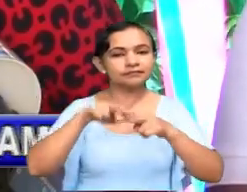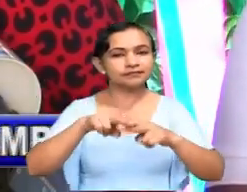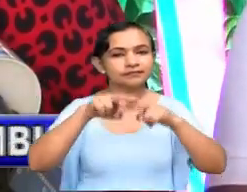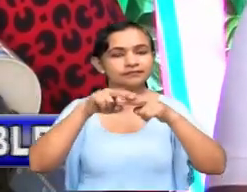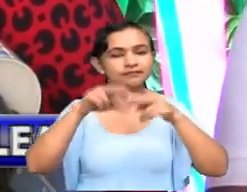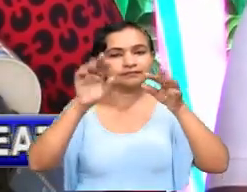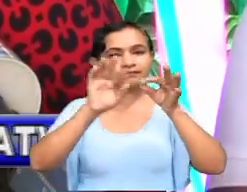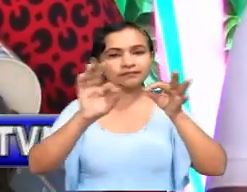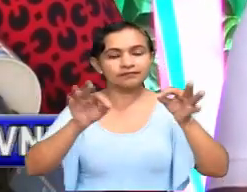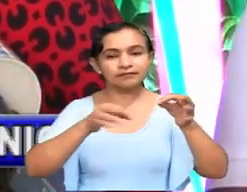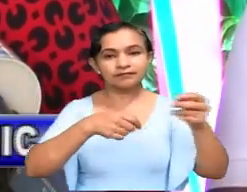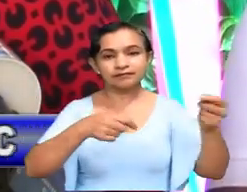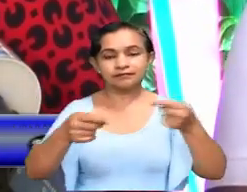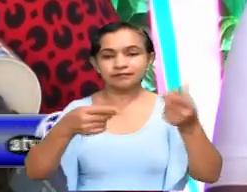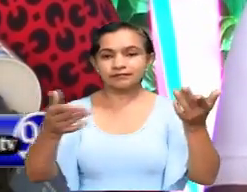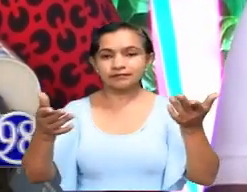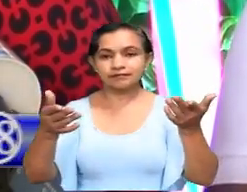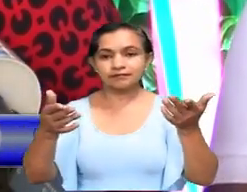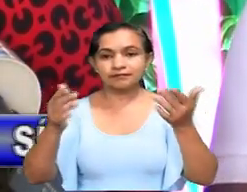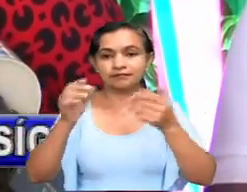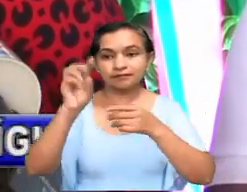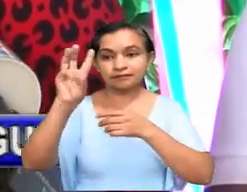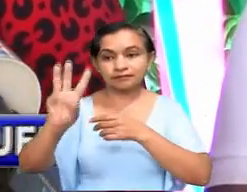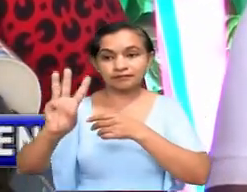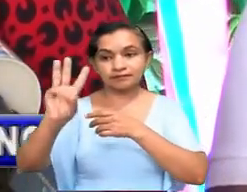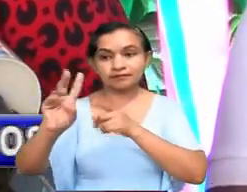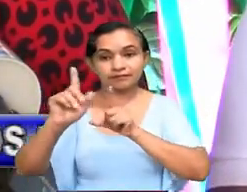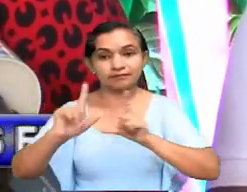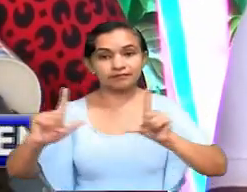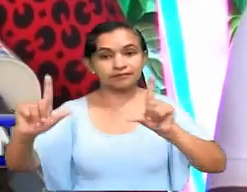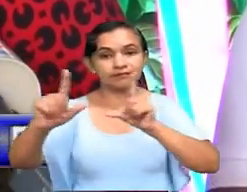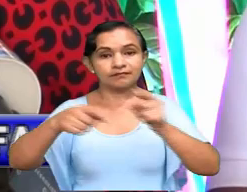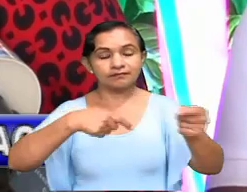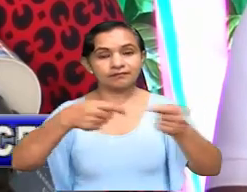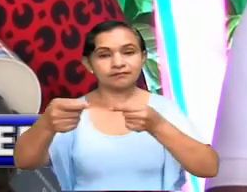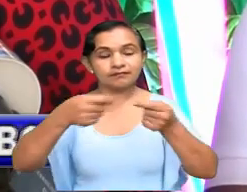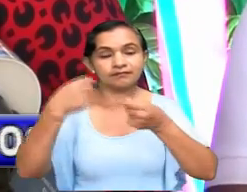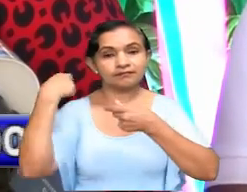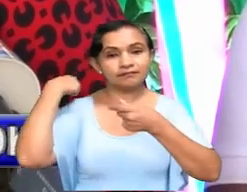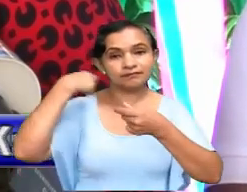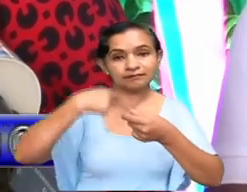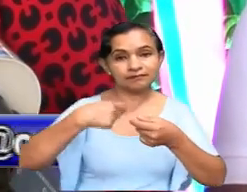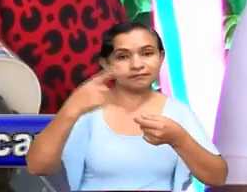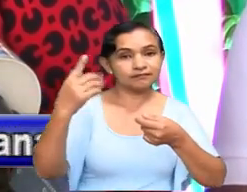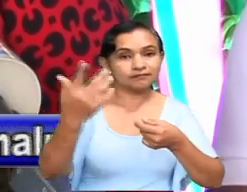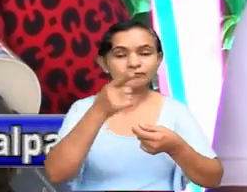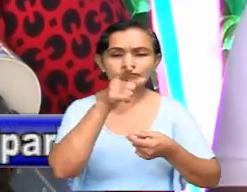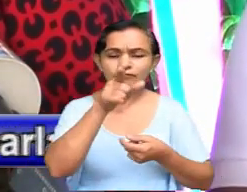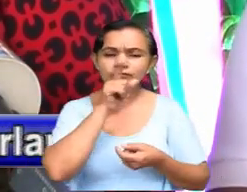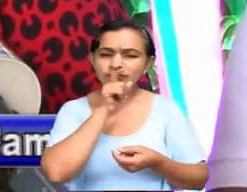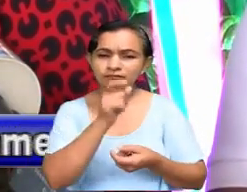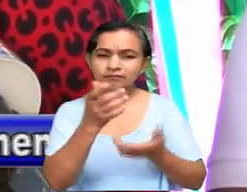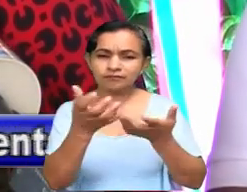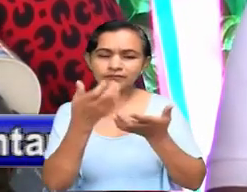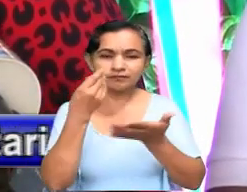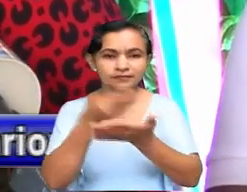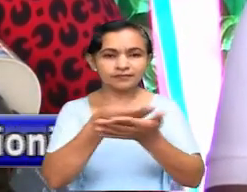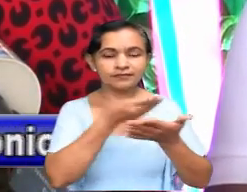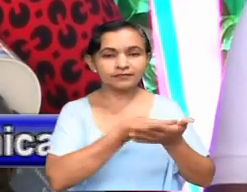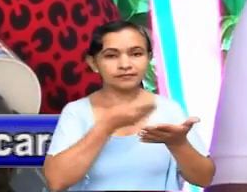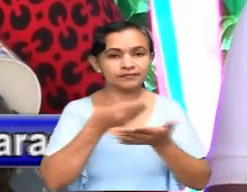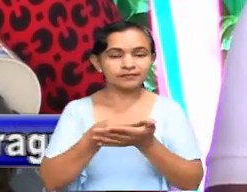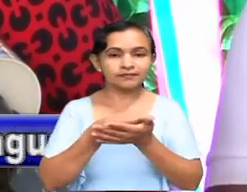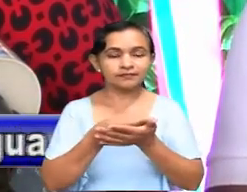Feria. Estaremos ubicados en la Terraza 3 vendiendo los bolsos y todo lo que ustedes quieran adquirir.